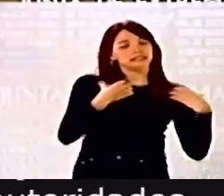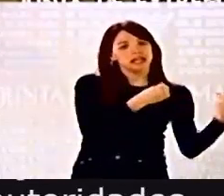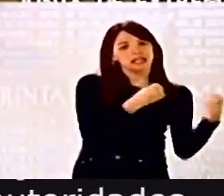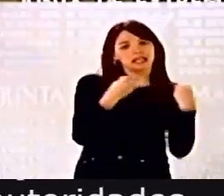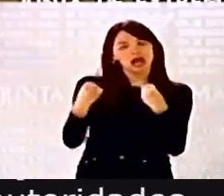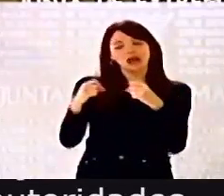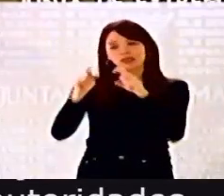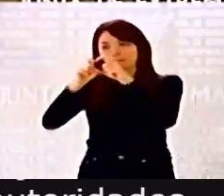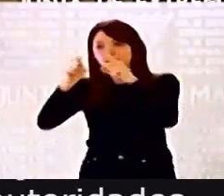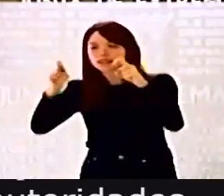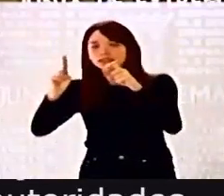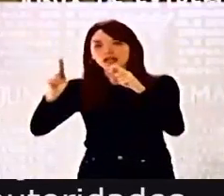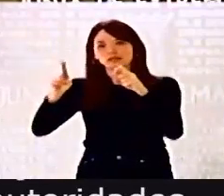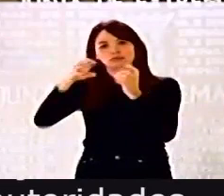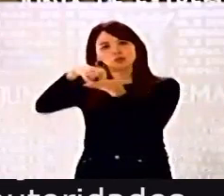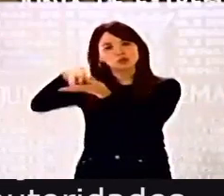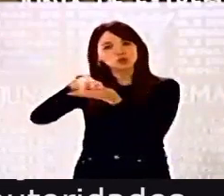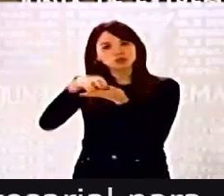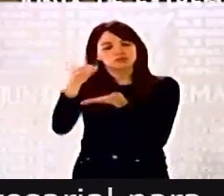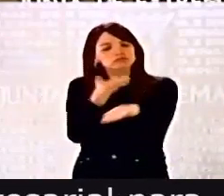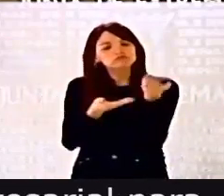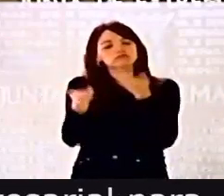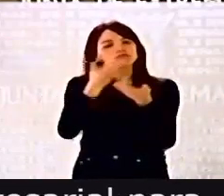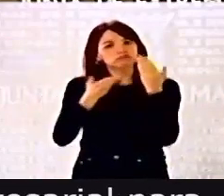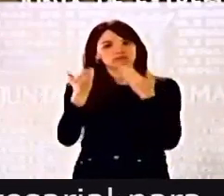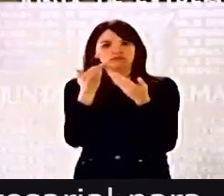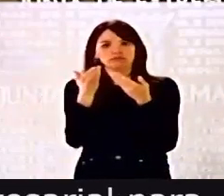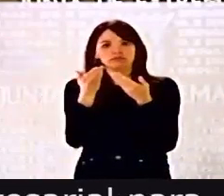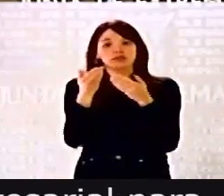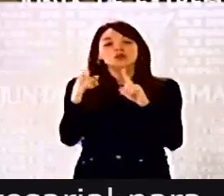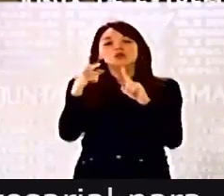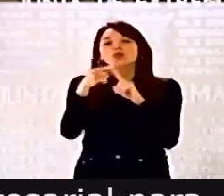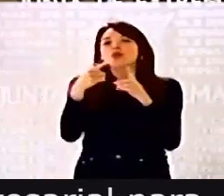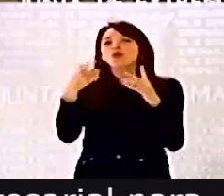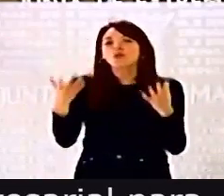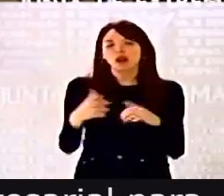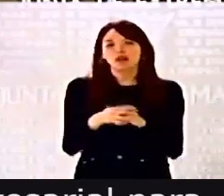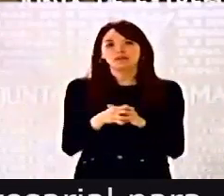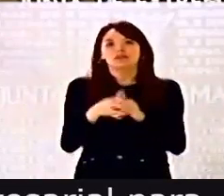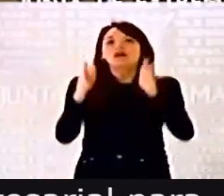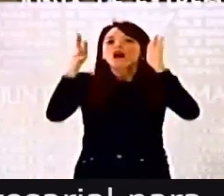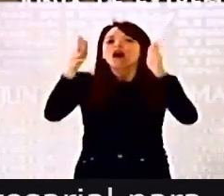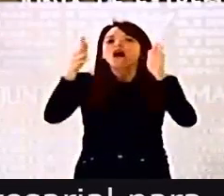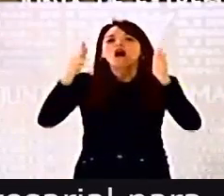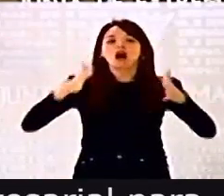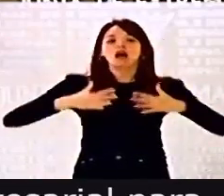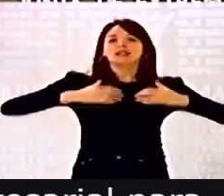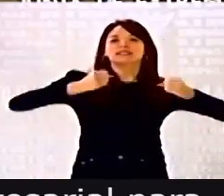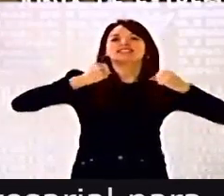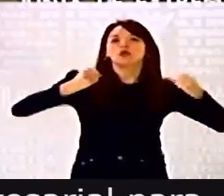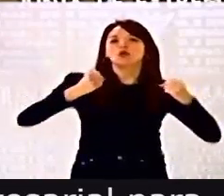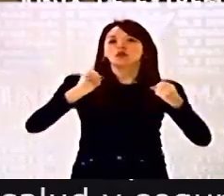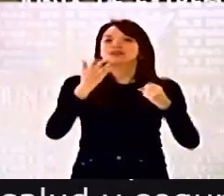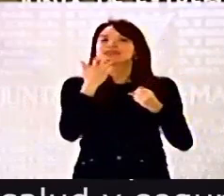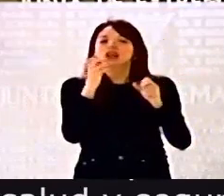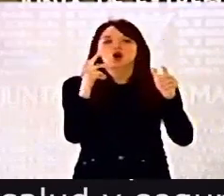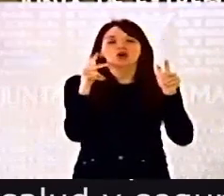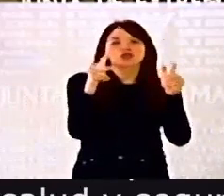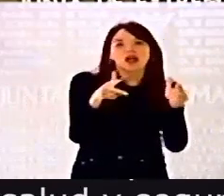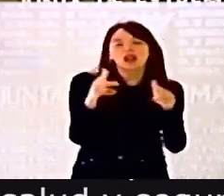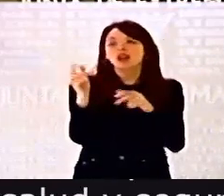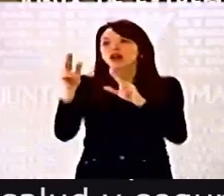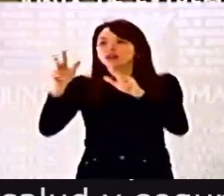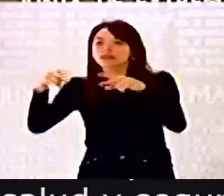tejido empresarial, para poder definir unas recomendaciones en materia de salud y seguridad en las empresas de alojamiento,